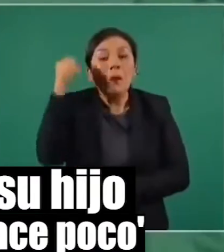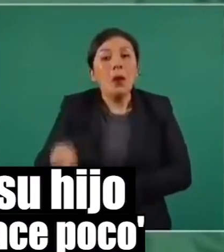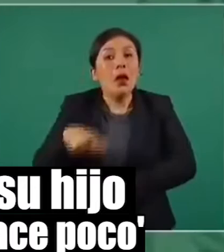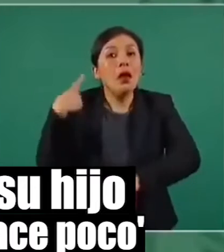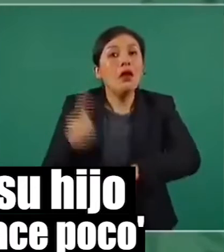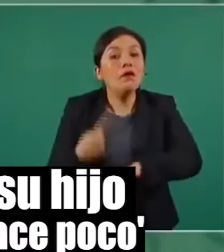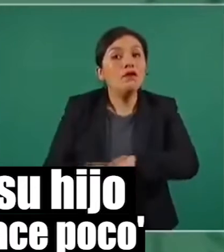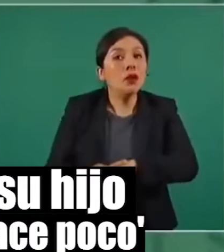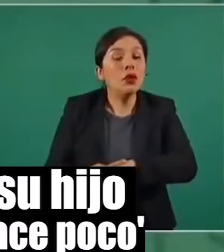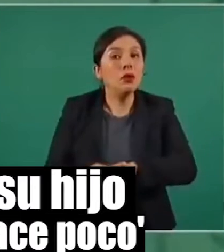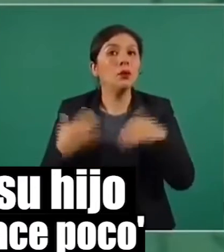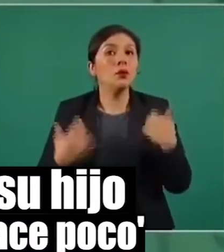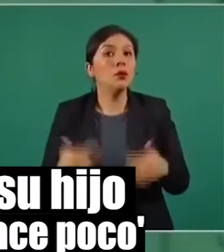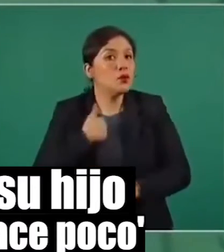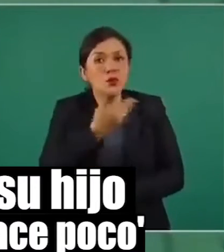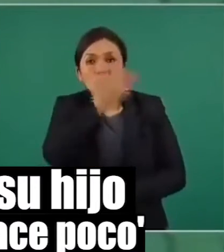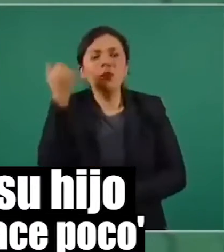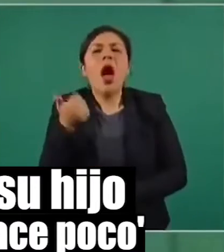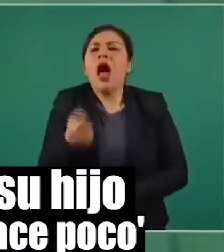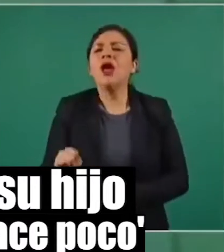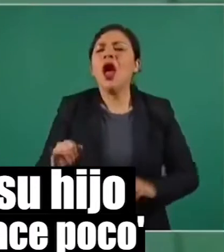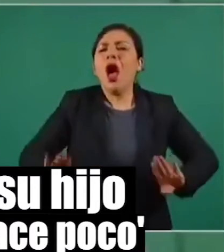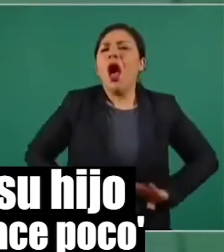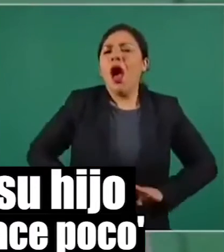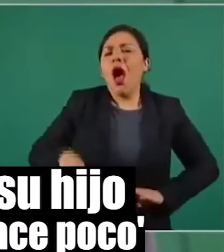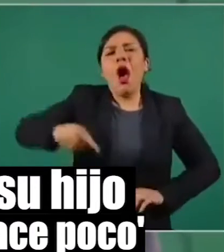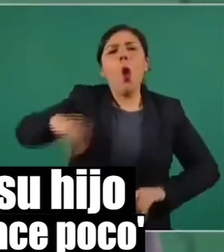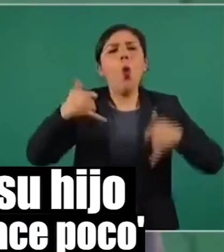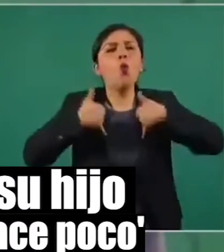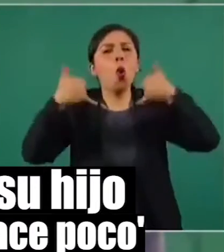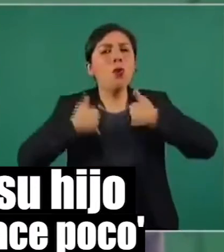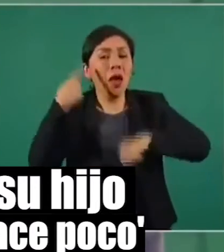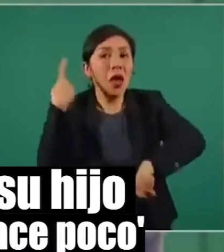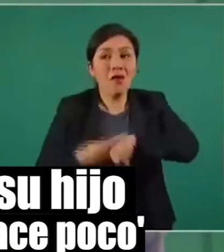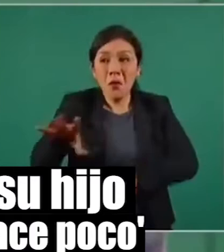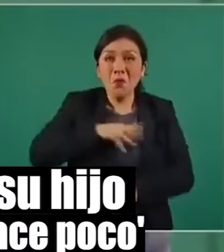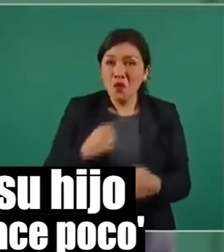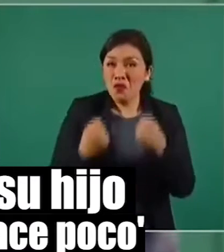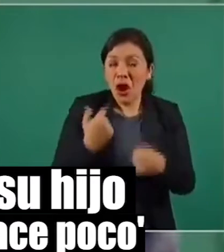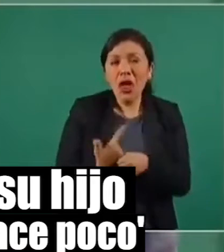los los adolescentes no despliega fuerte